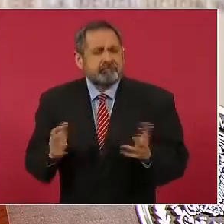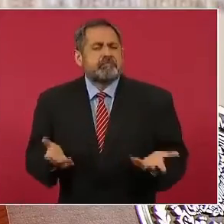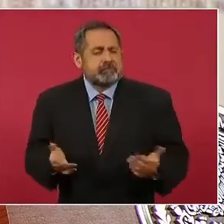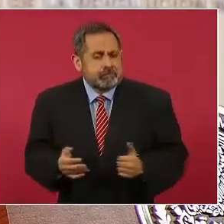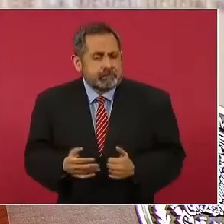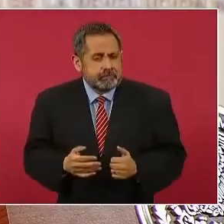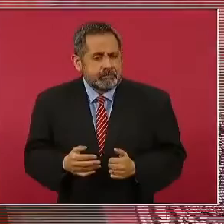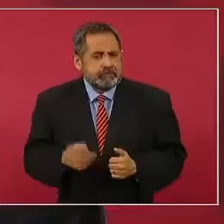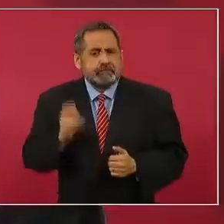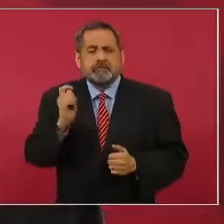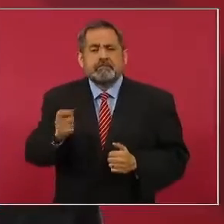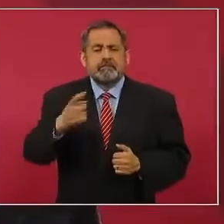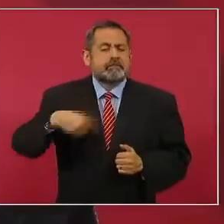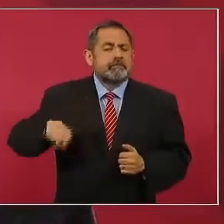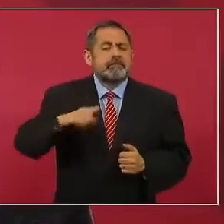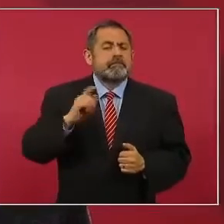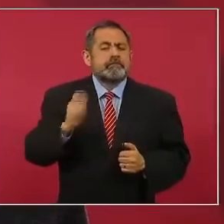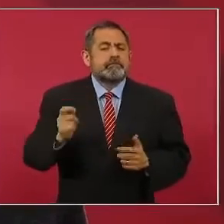la de que